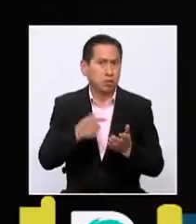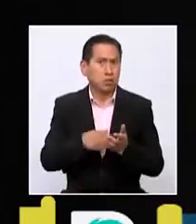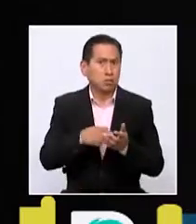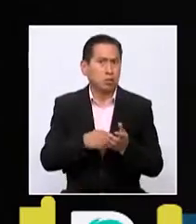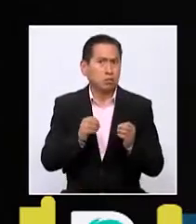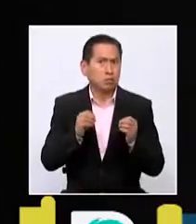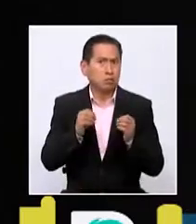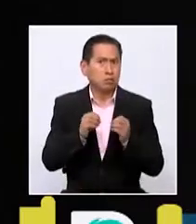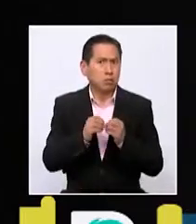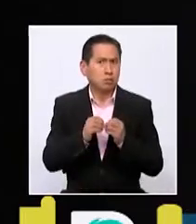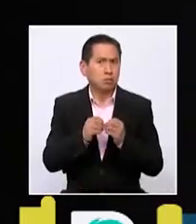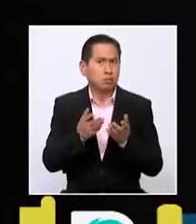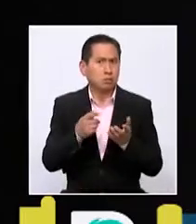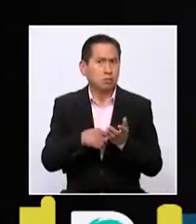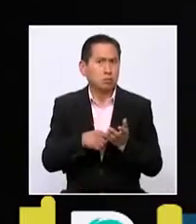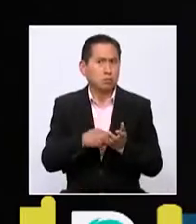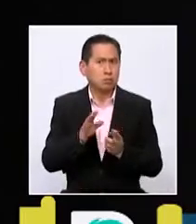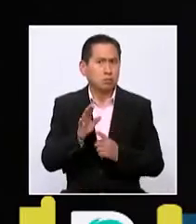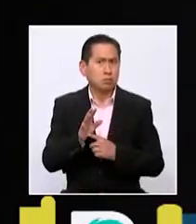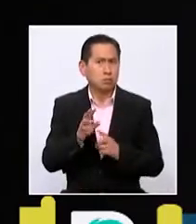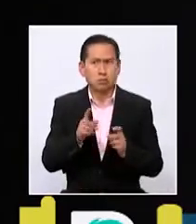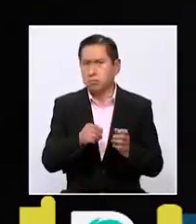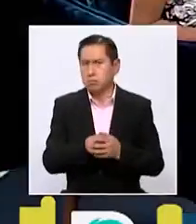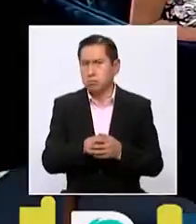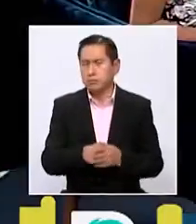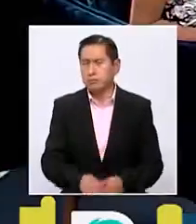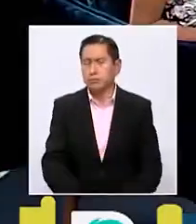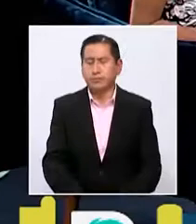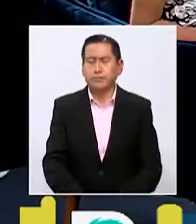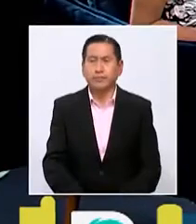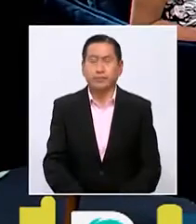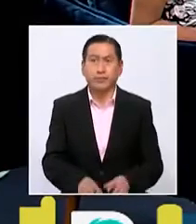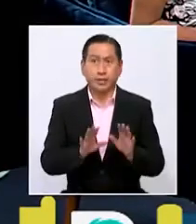allá de lo que normalmente la han encasillado? Mira,